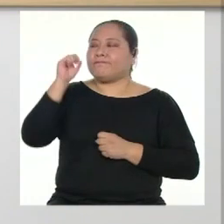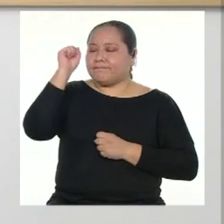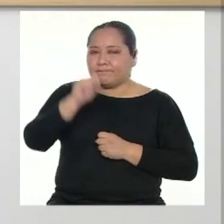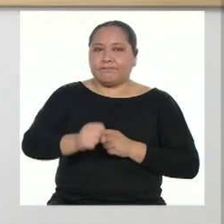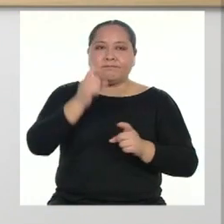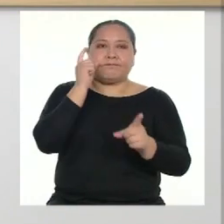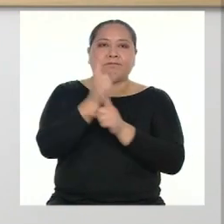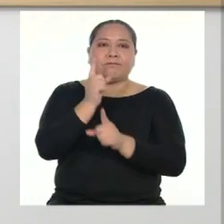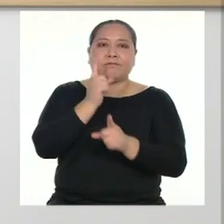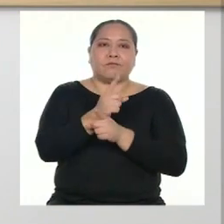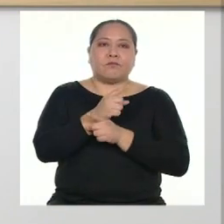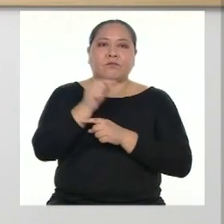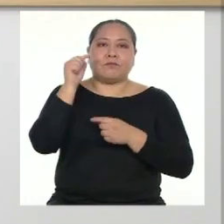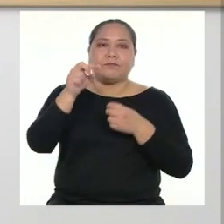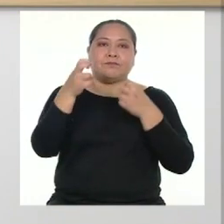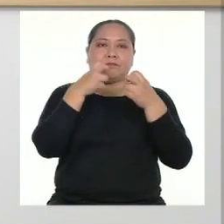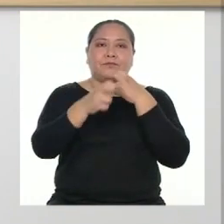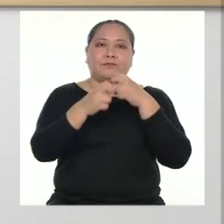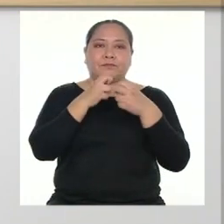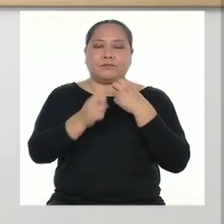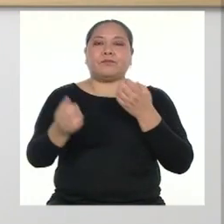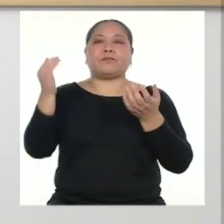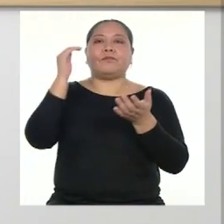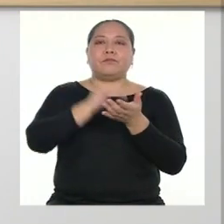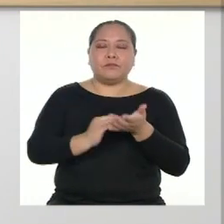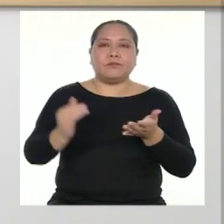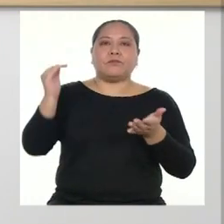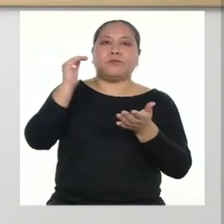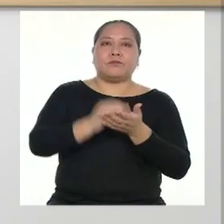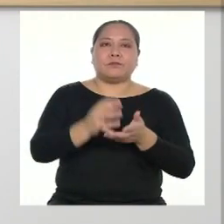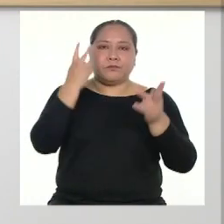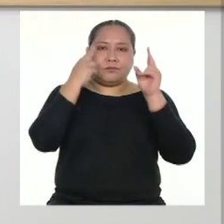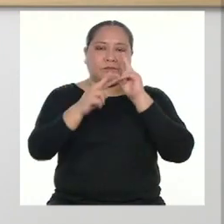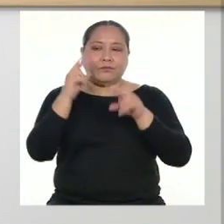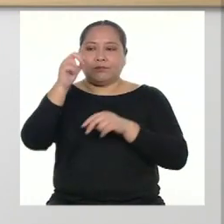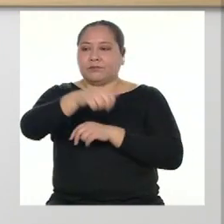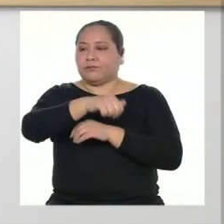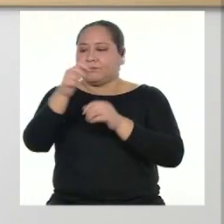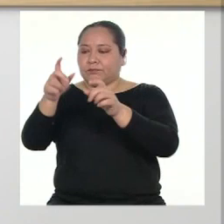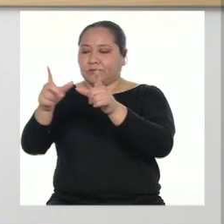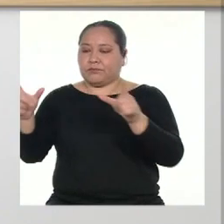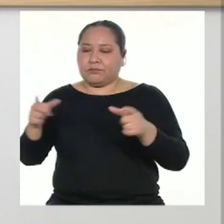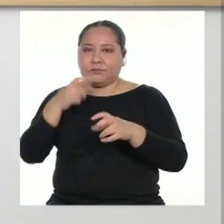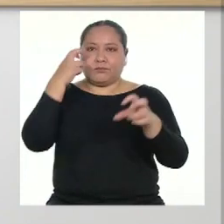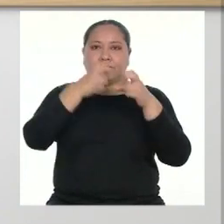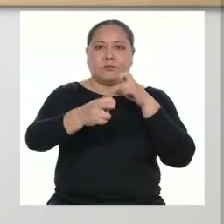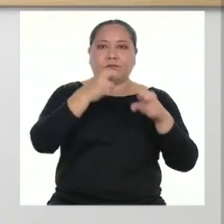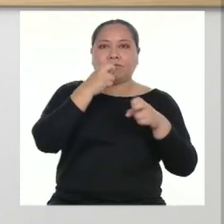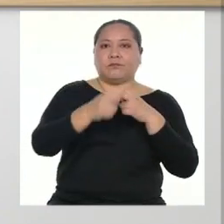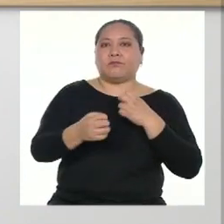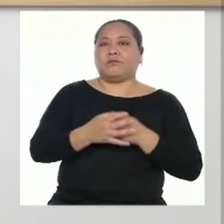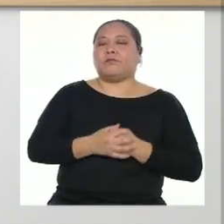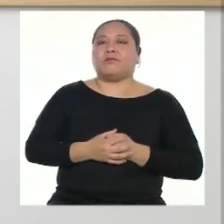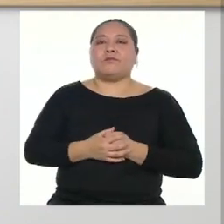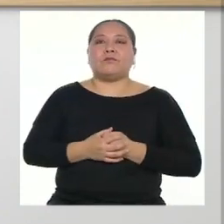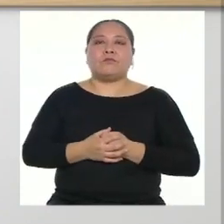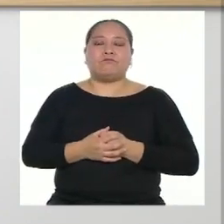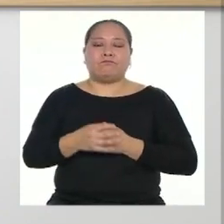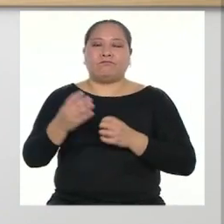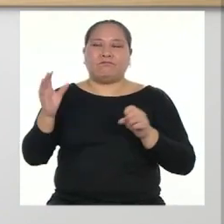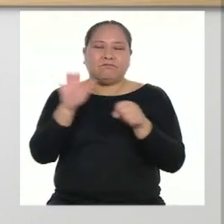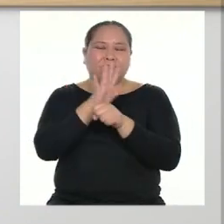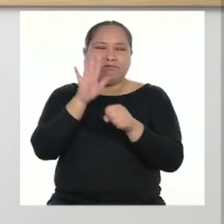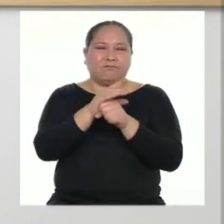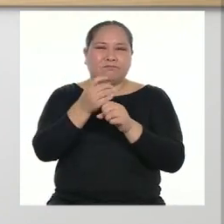Absolutamente sí. Este problema se repite en el resto de ciudades con problemas de congestión vehicular. Pero